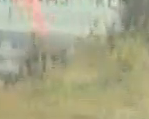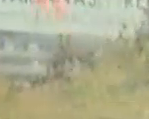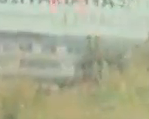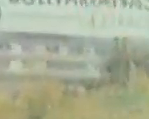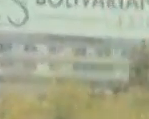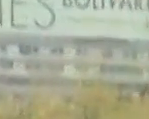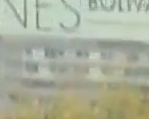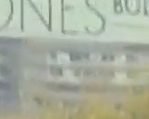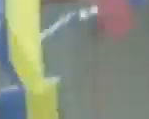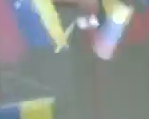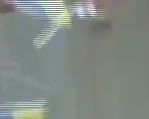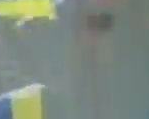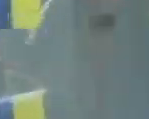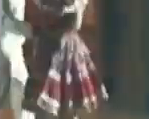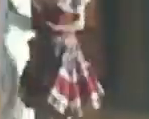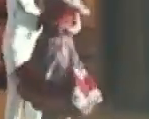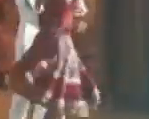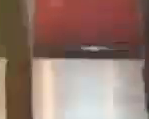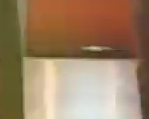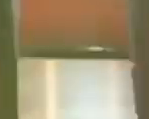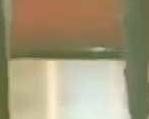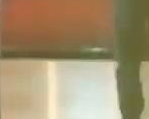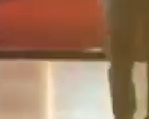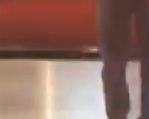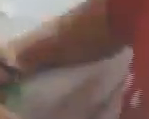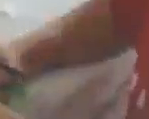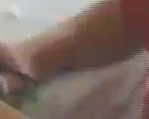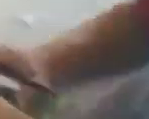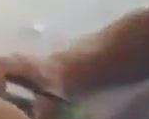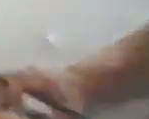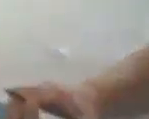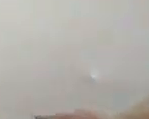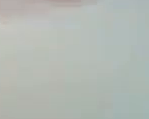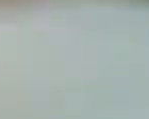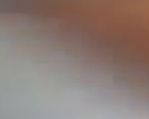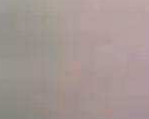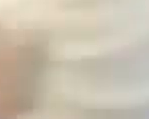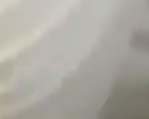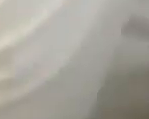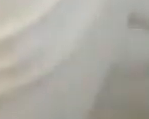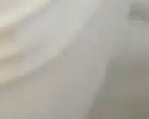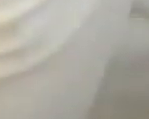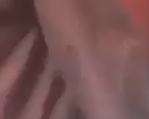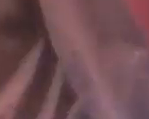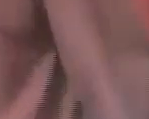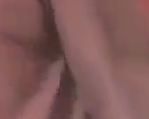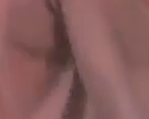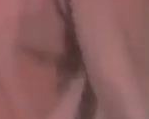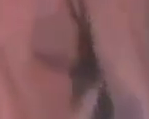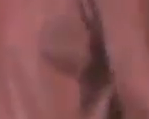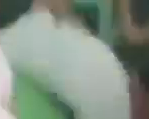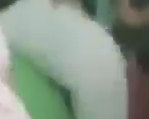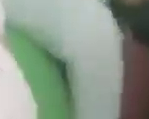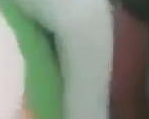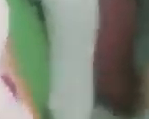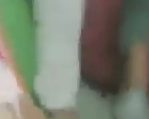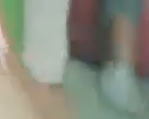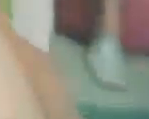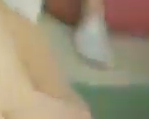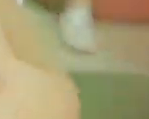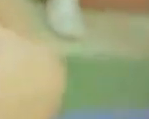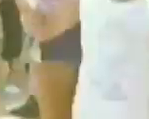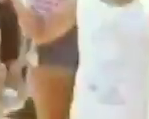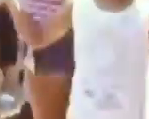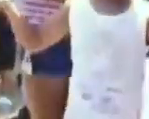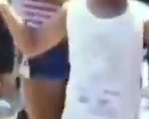misiones como gran legado. Legado que ha permitido defender al pueblo, que nos va a permitir avanzar por la senda